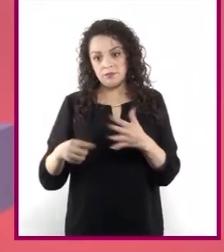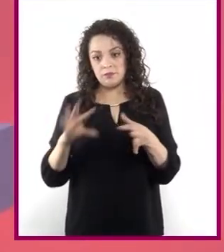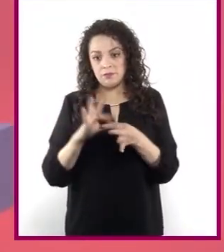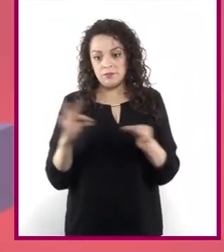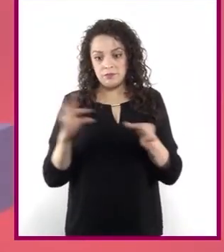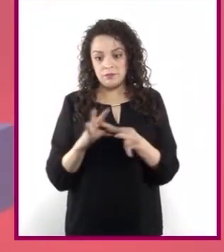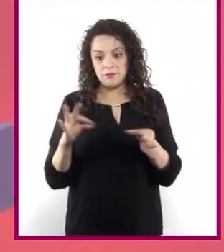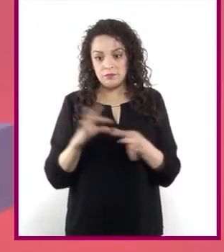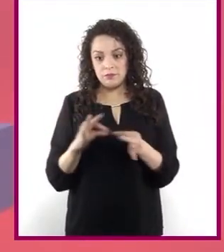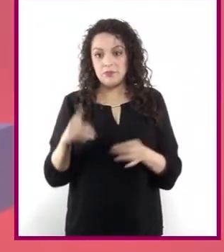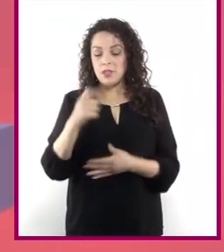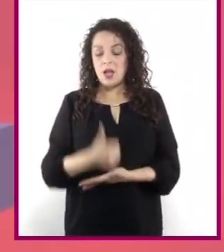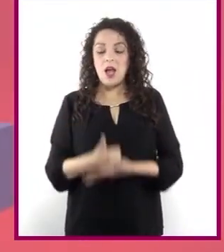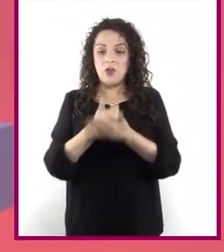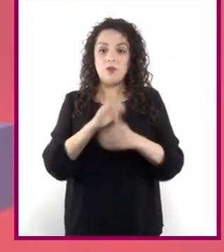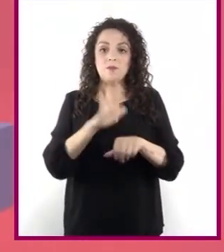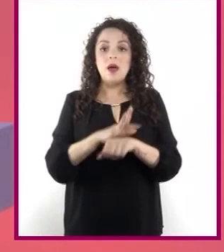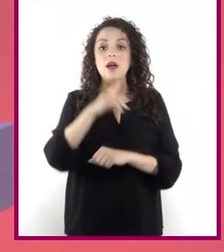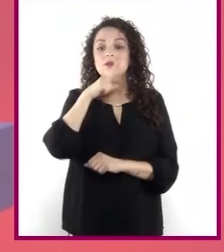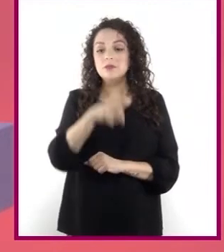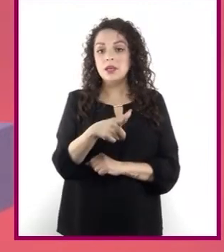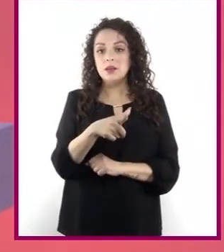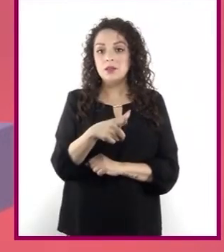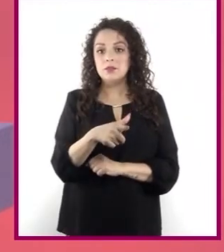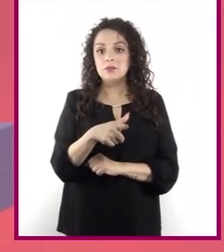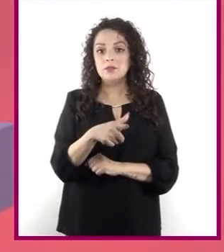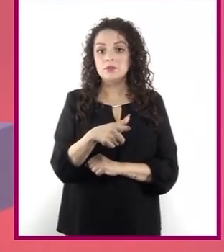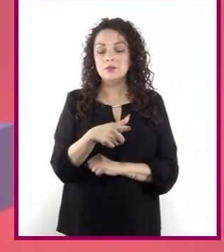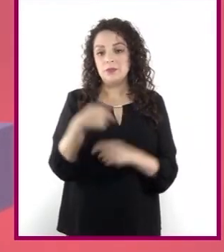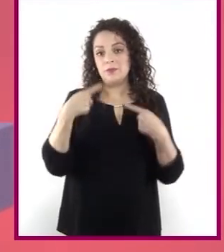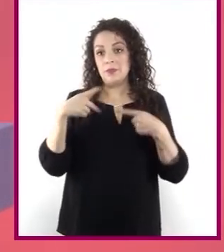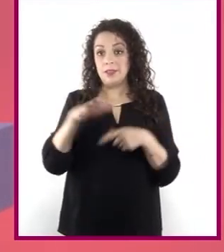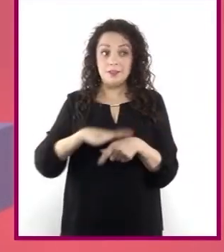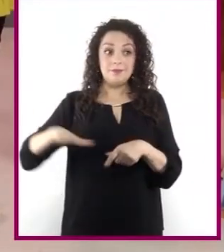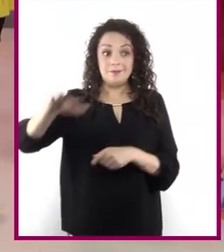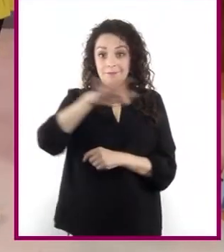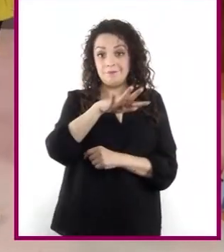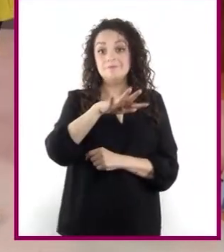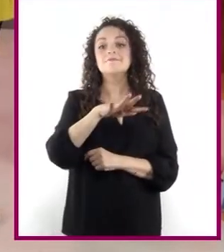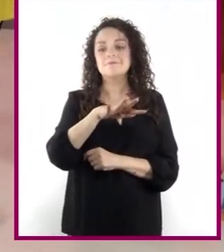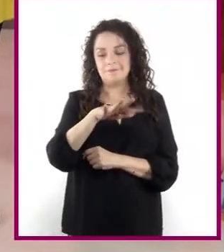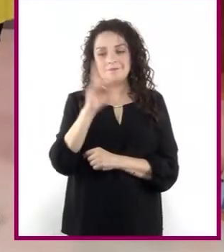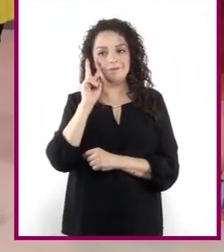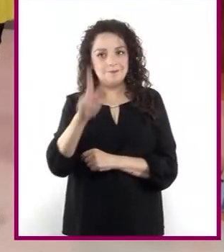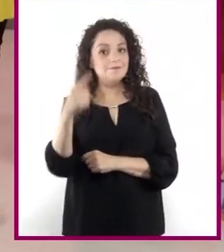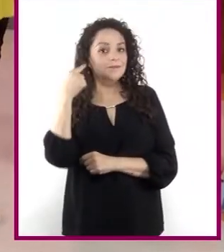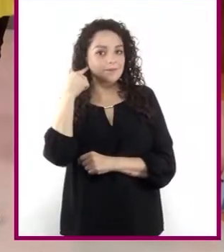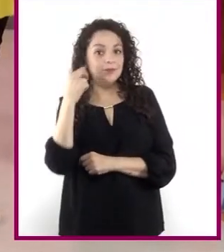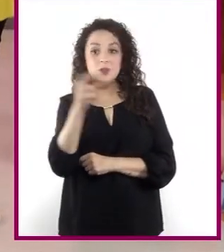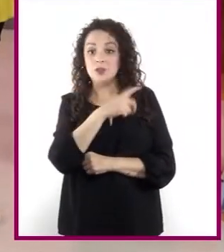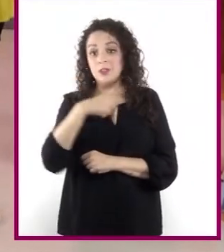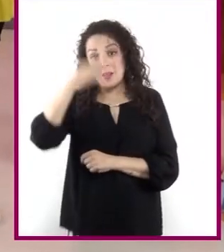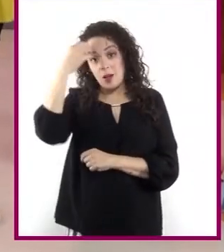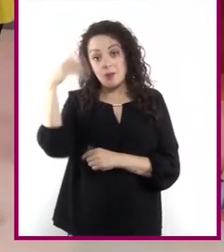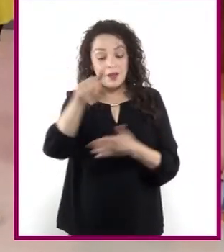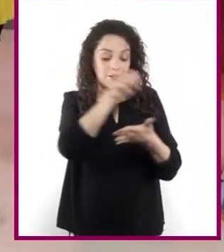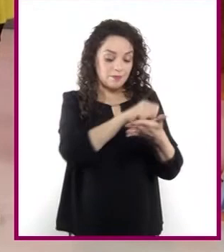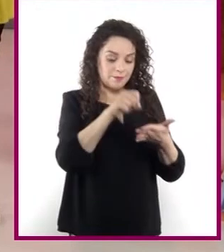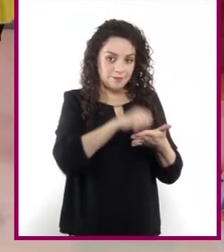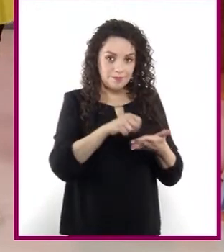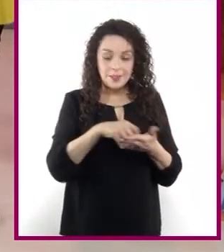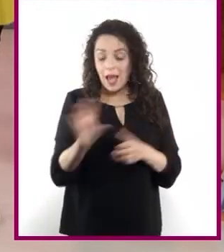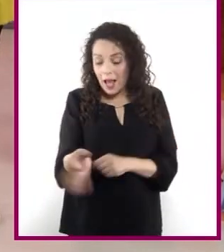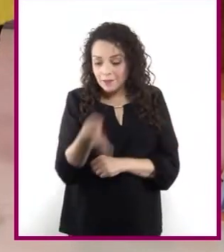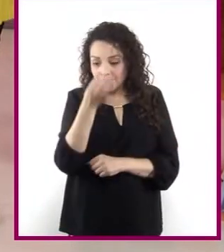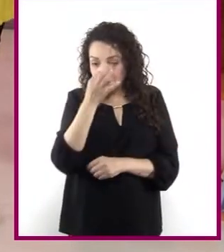constructivas que les ayuden a mejorar su lectura ante un público. No olviden tomar nota. Estamos por llegar